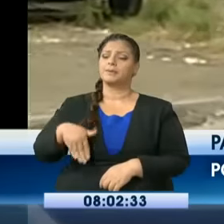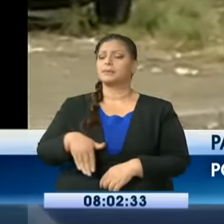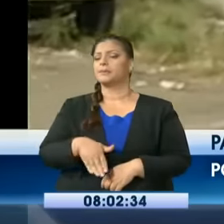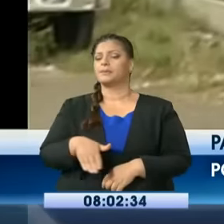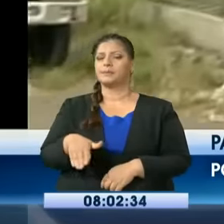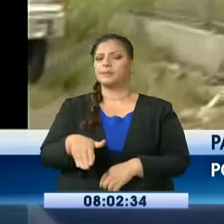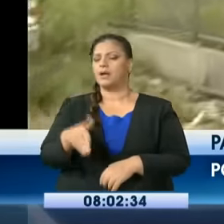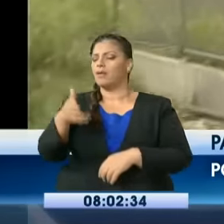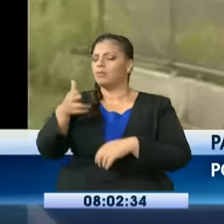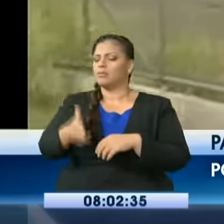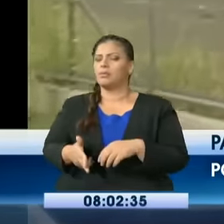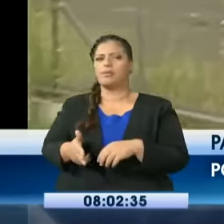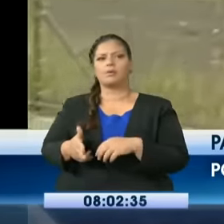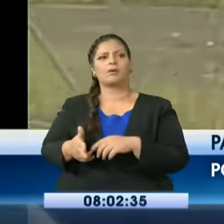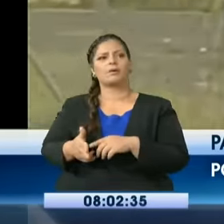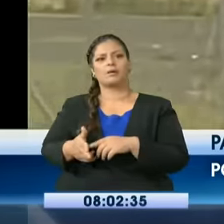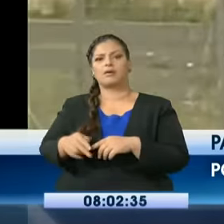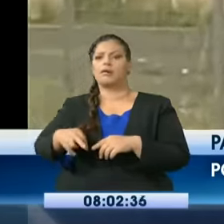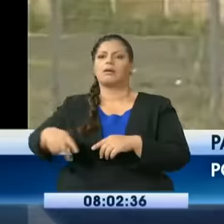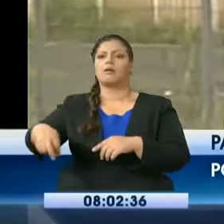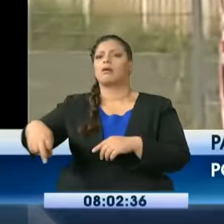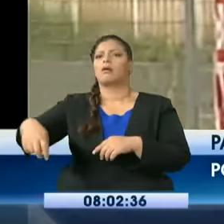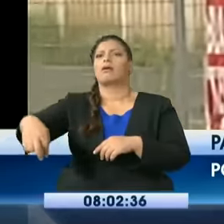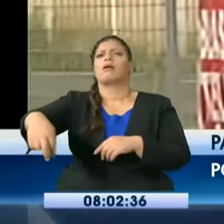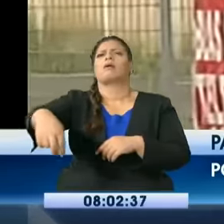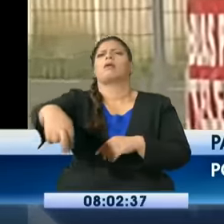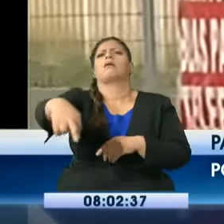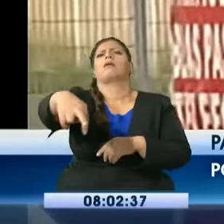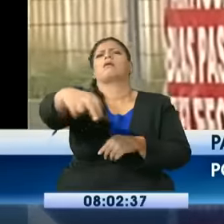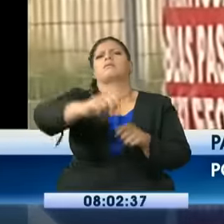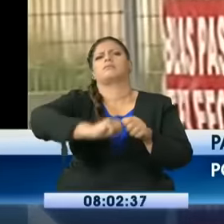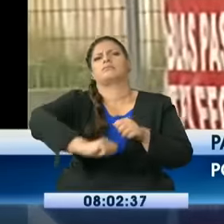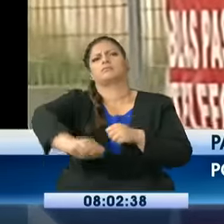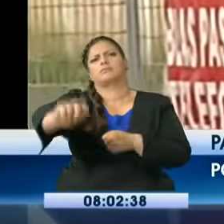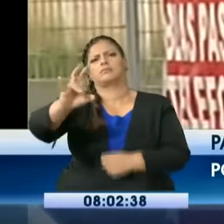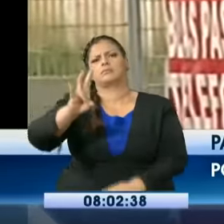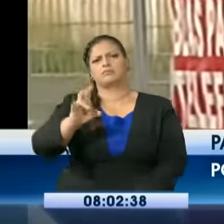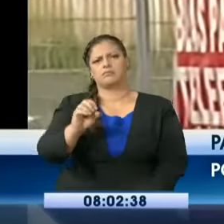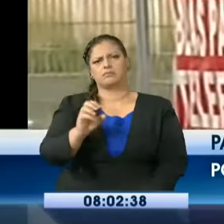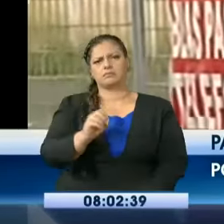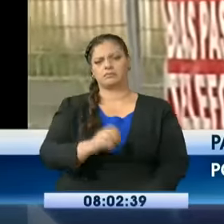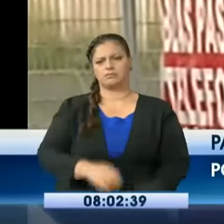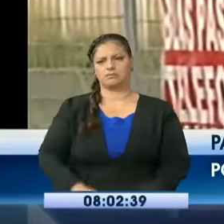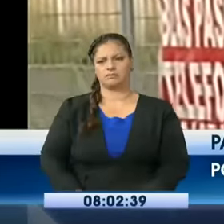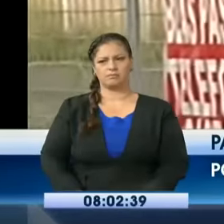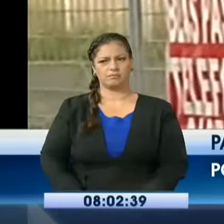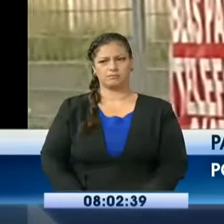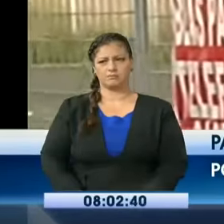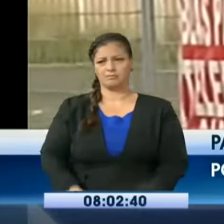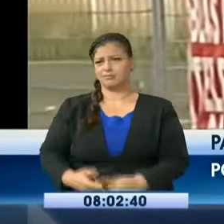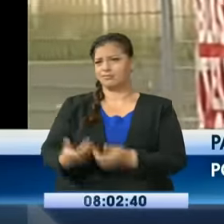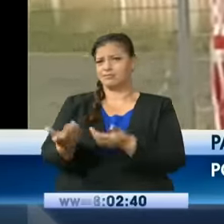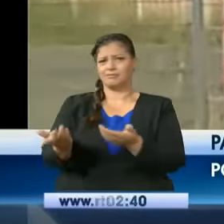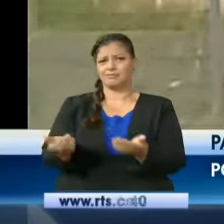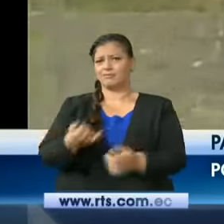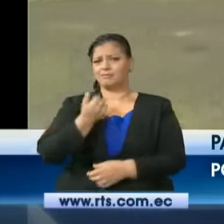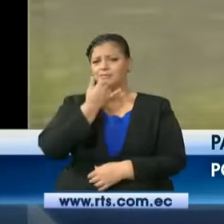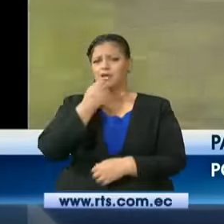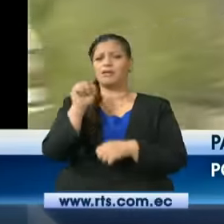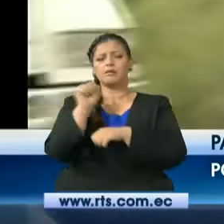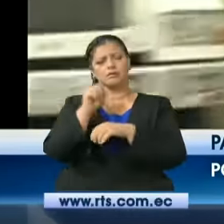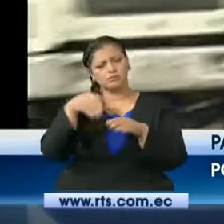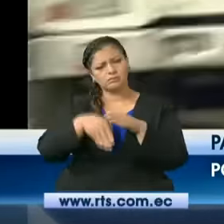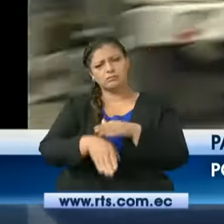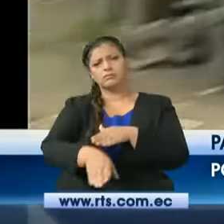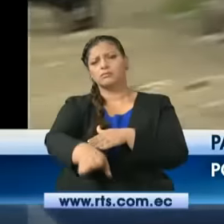y caminar con nuestros hijos como 700 metros. Yo entendió que hay niños, sobre todo los de preescolar, que entran luego de las 7 de la mañana, ingresan 7:30 y